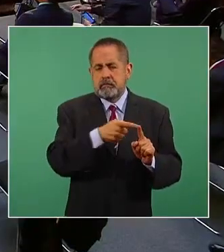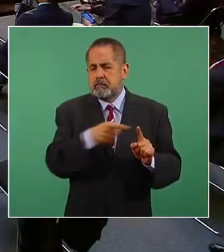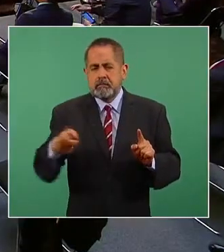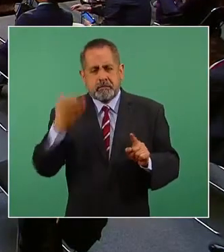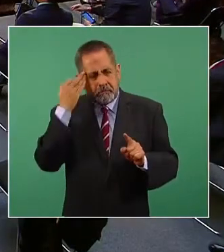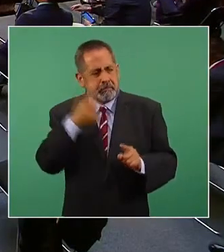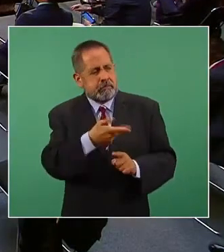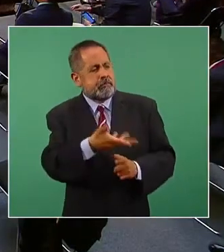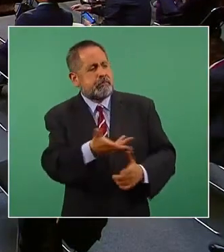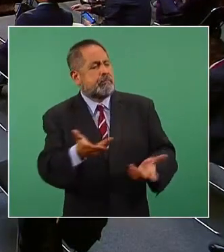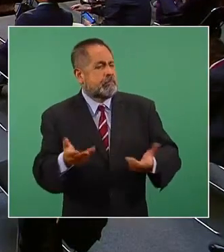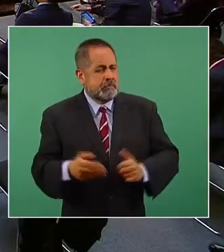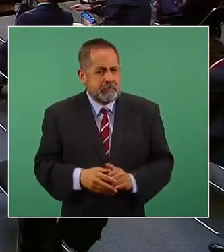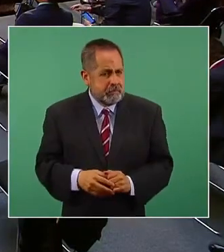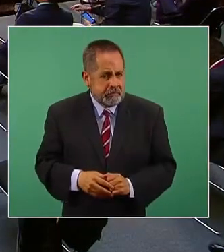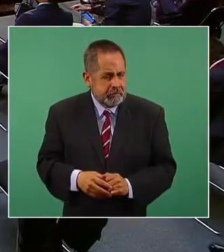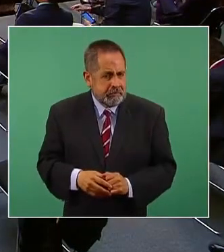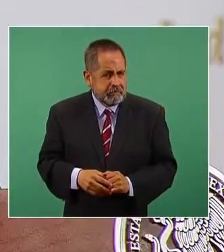para